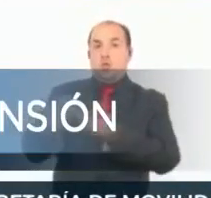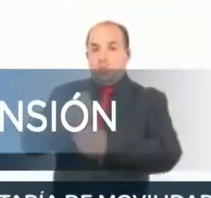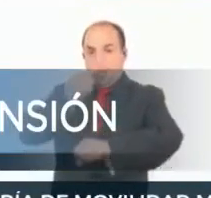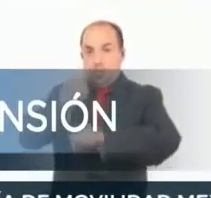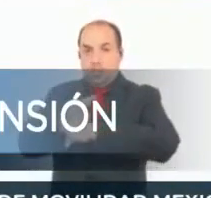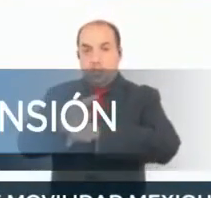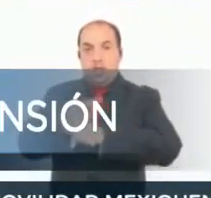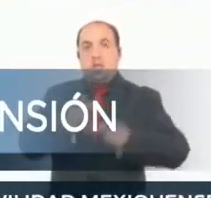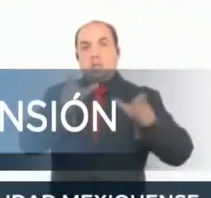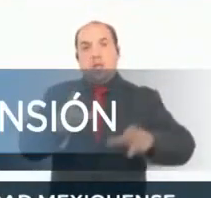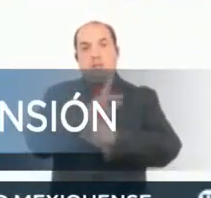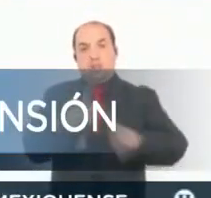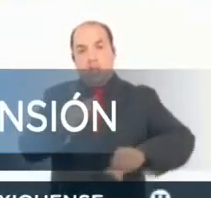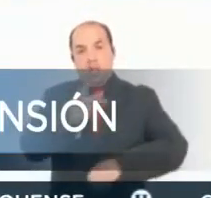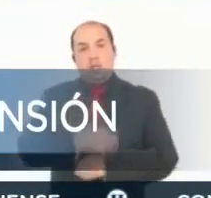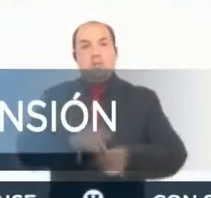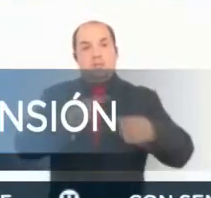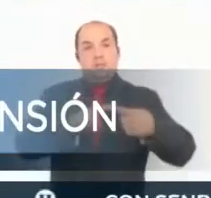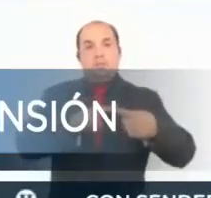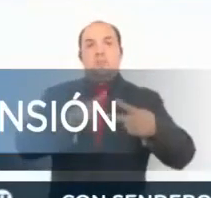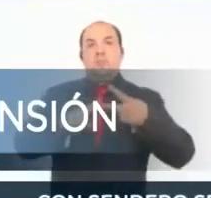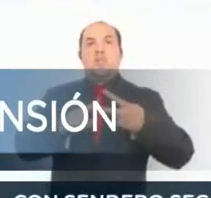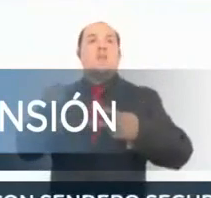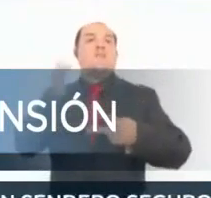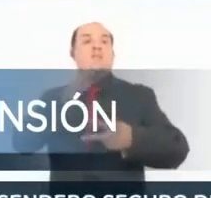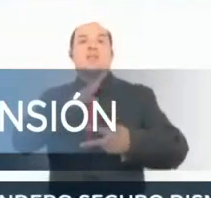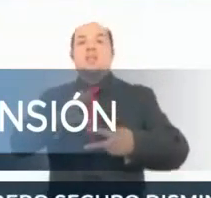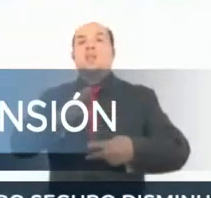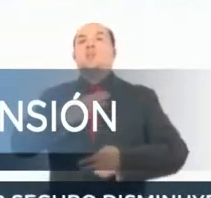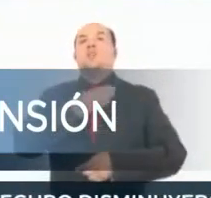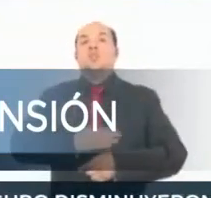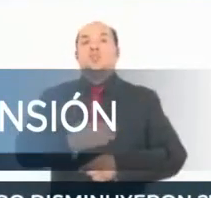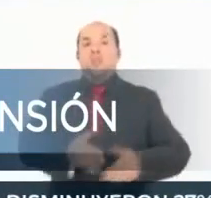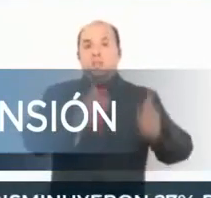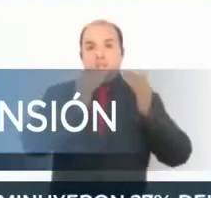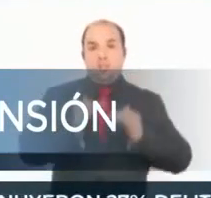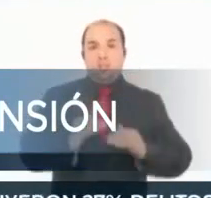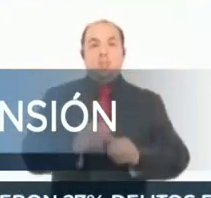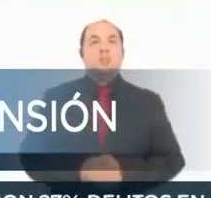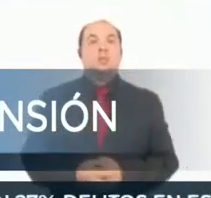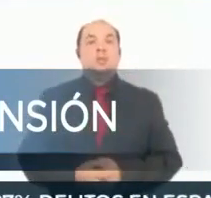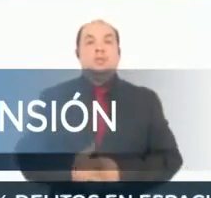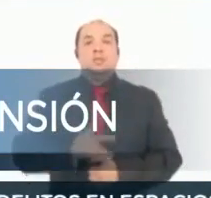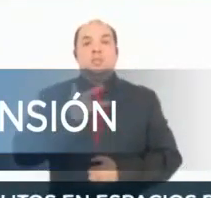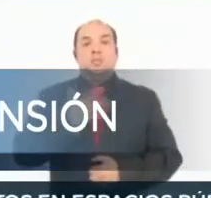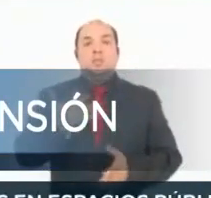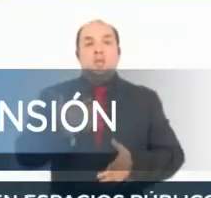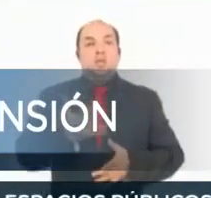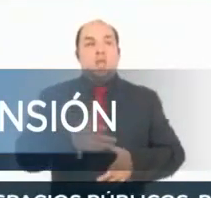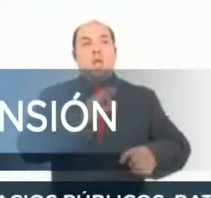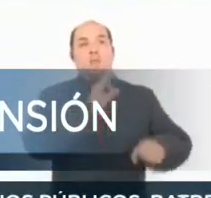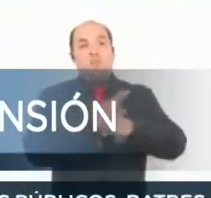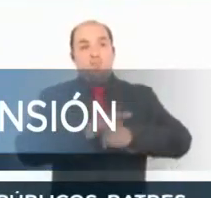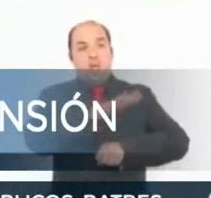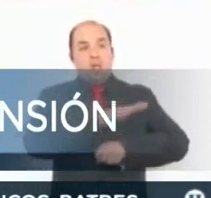de Seguridad Ciudadana y la Fiscalía General de Justicia, la siguiente, porfa, gracias, la percepción de inseguridad de